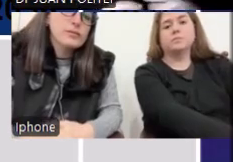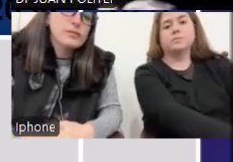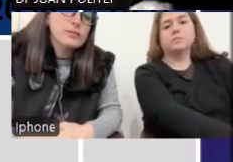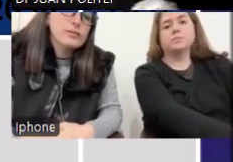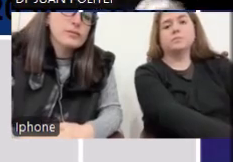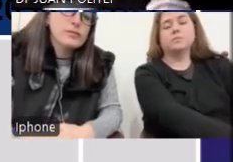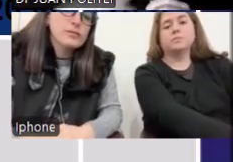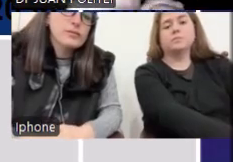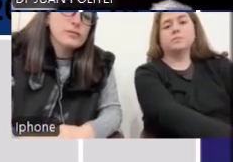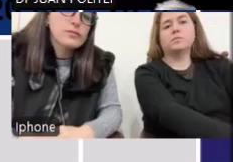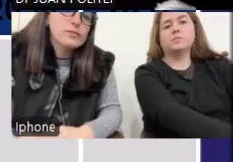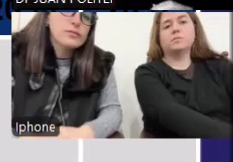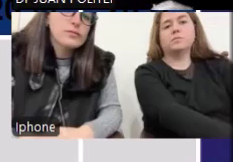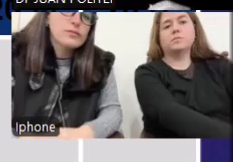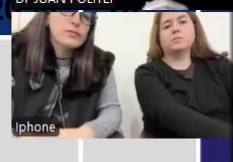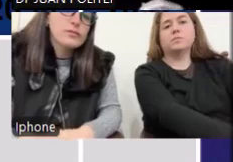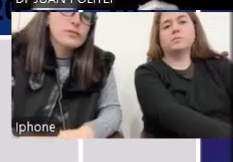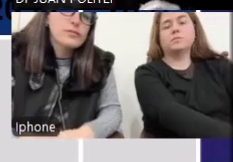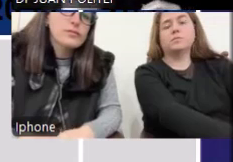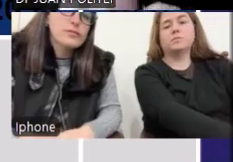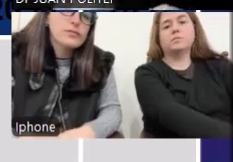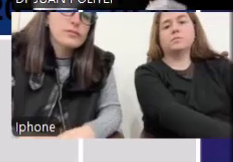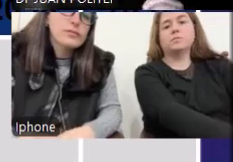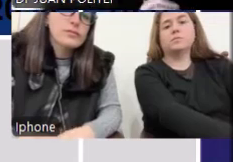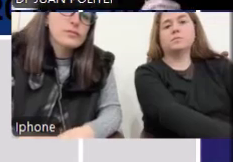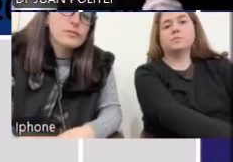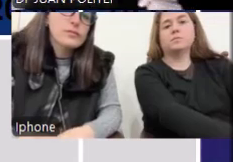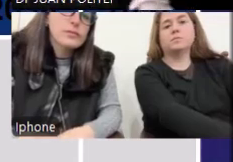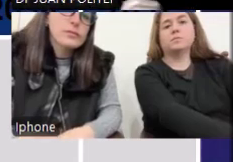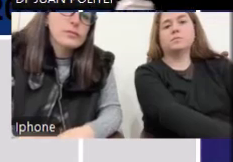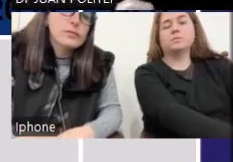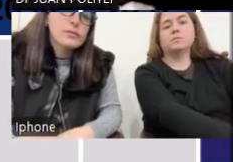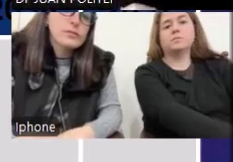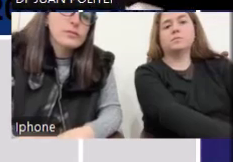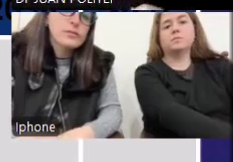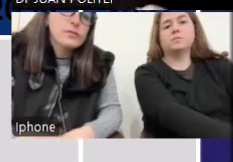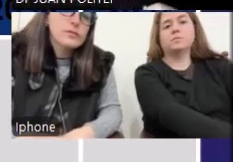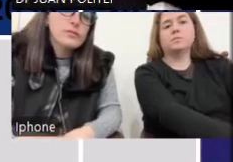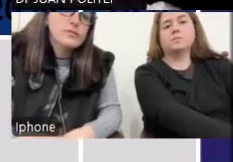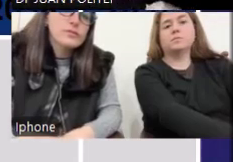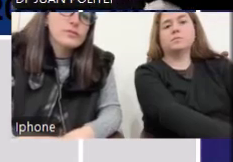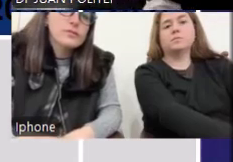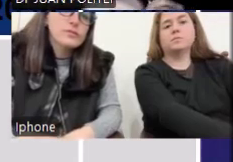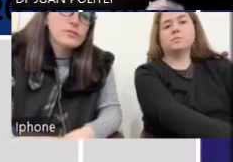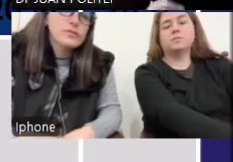empezar. Bueno, esto vamos a trabajar con Japón, con Estados Unidos y con Corea.